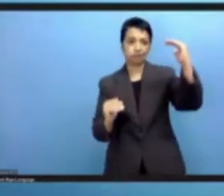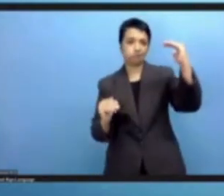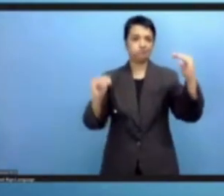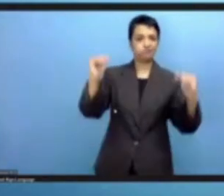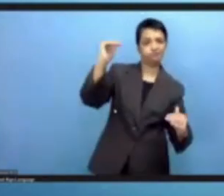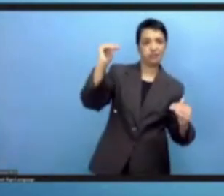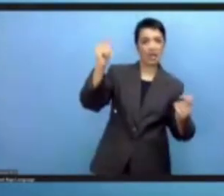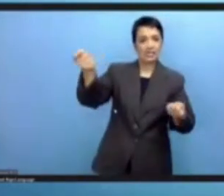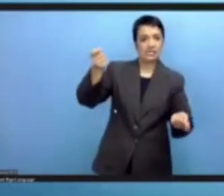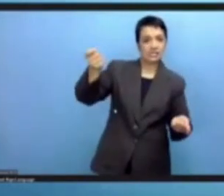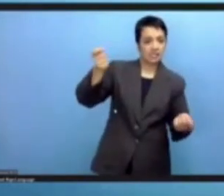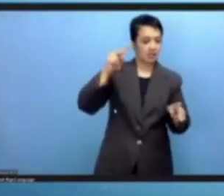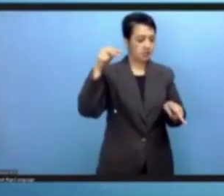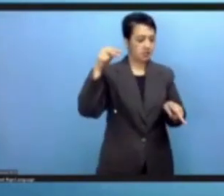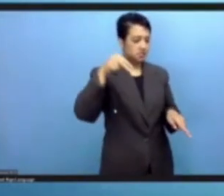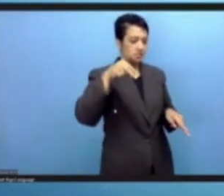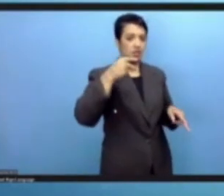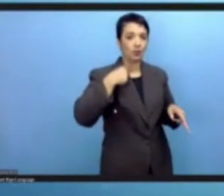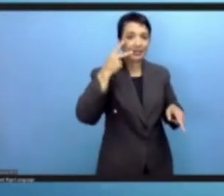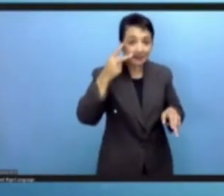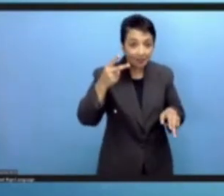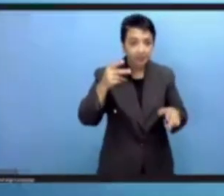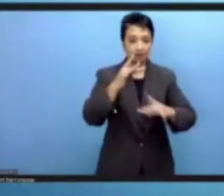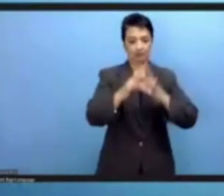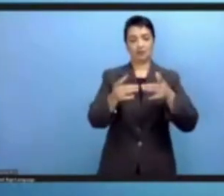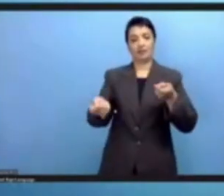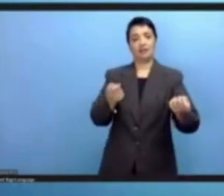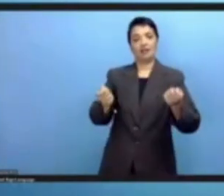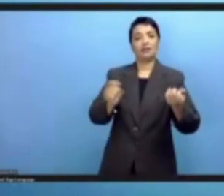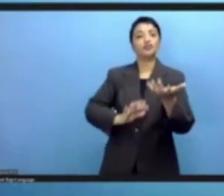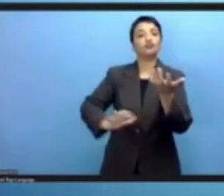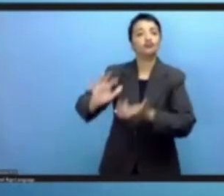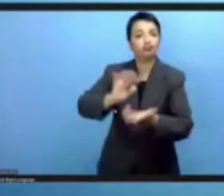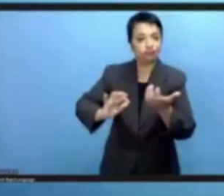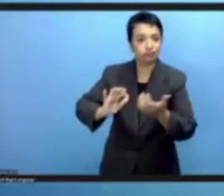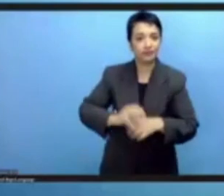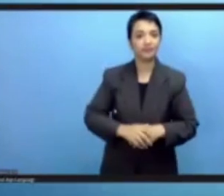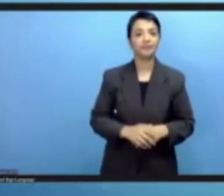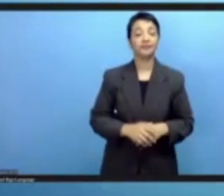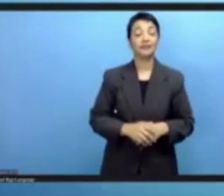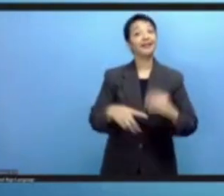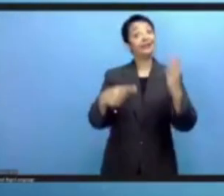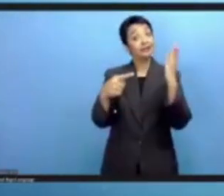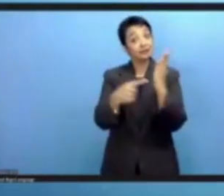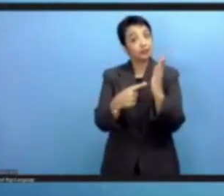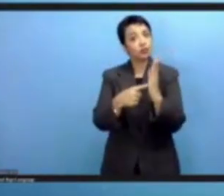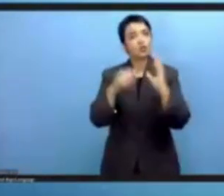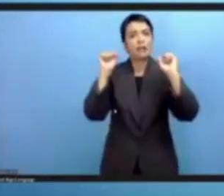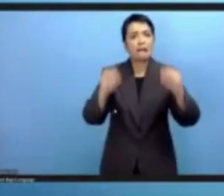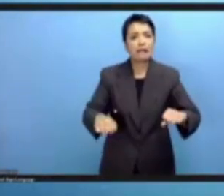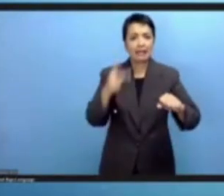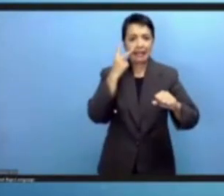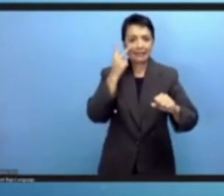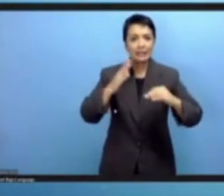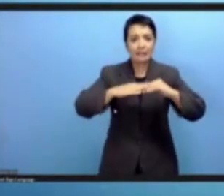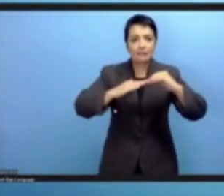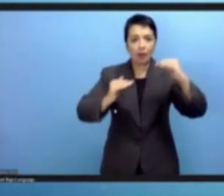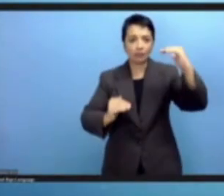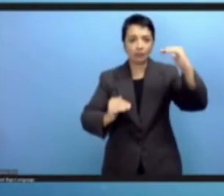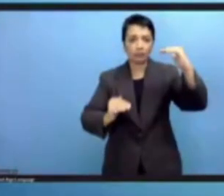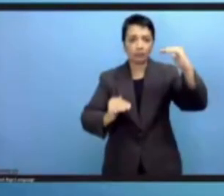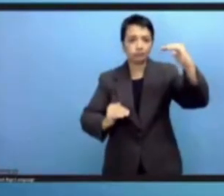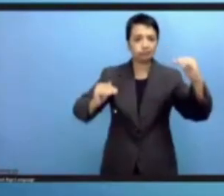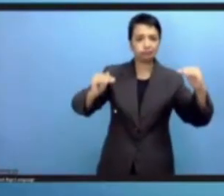la exacerbación de la desigualdad de estructuras y falta de equilibrio de poder que tenemos que reconocer a